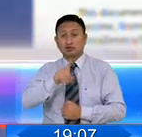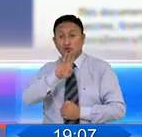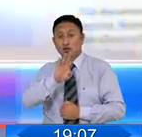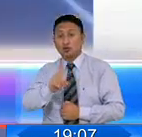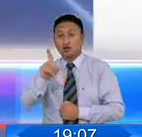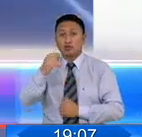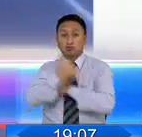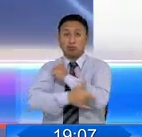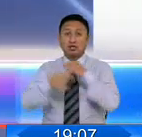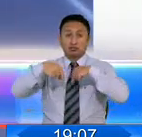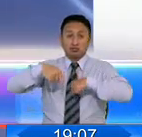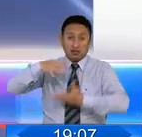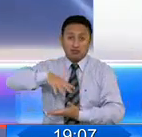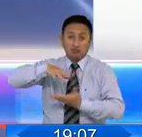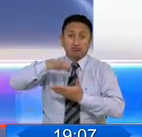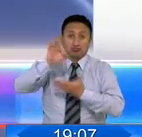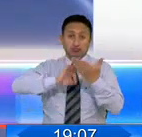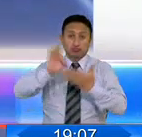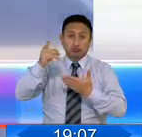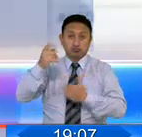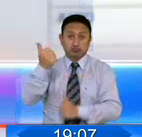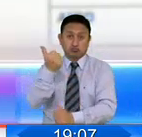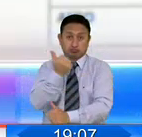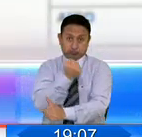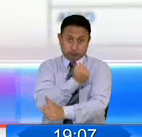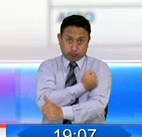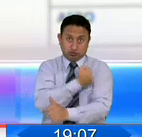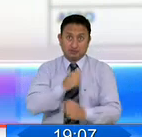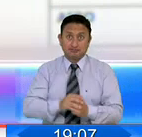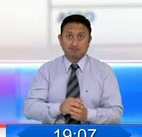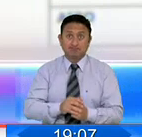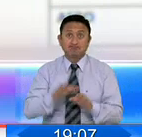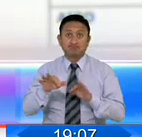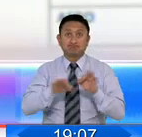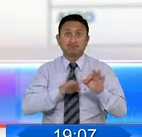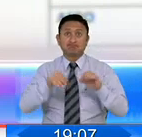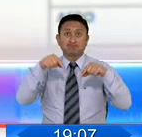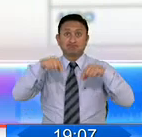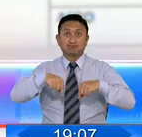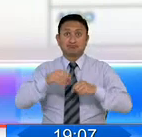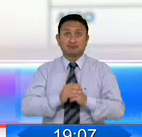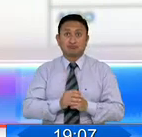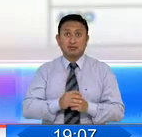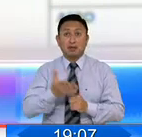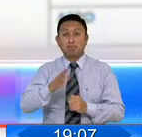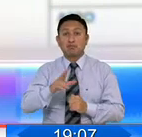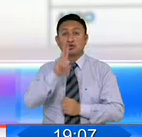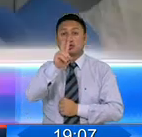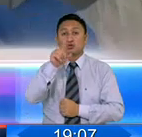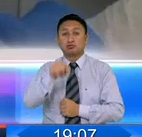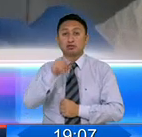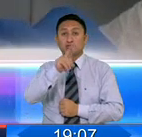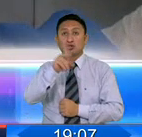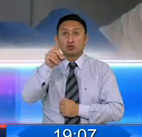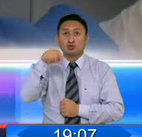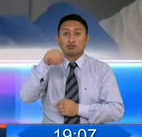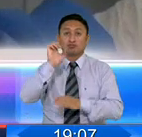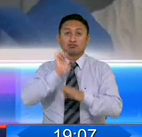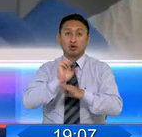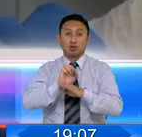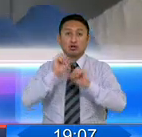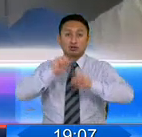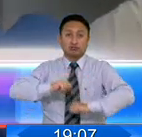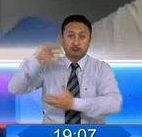la distribución de la vacuna contra el COVID-19, indica que según un pronóstico del 2021, Ecuador